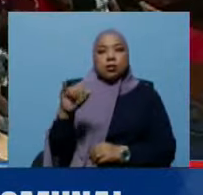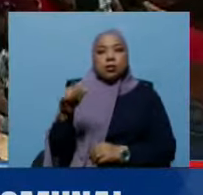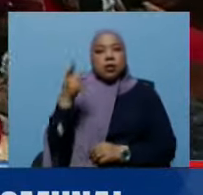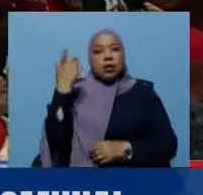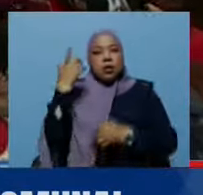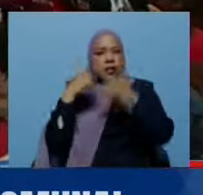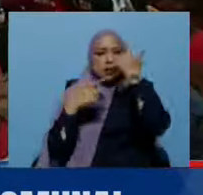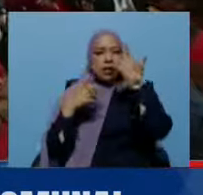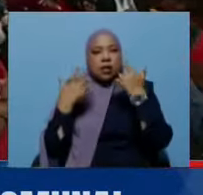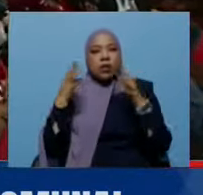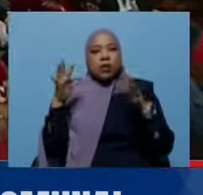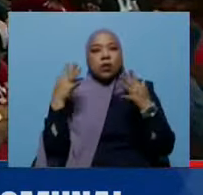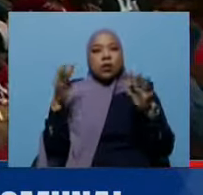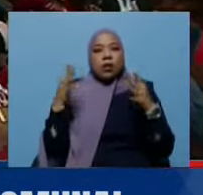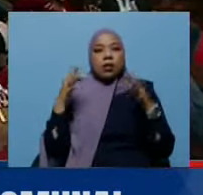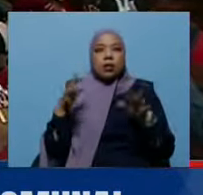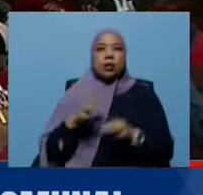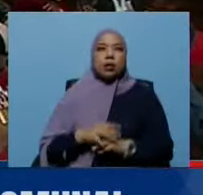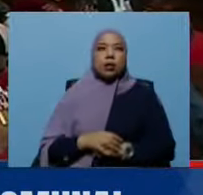Nirgua.